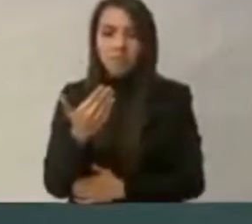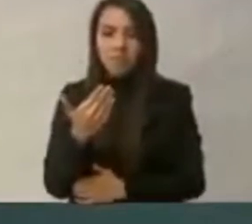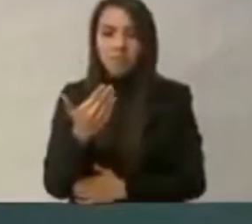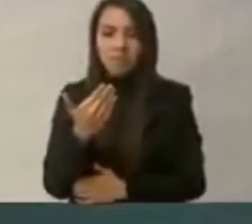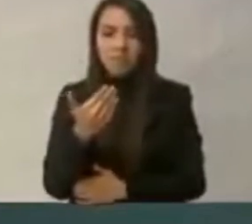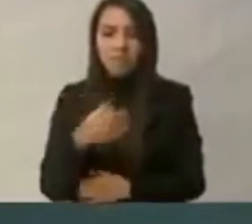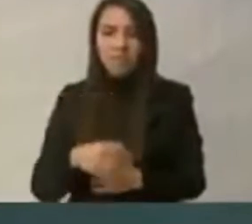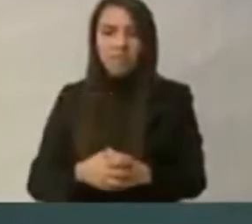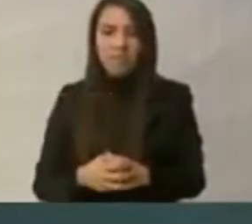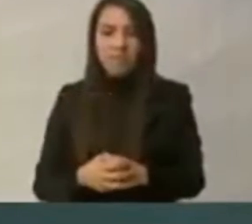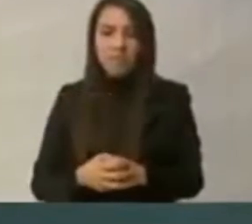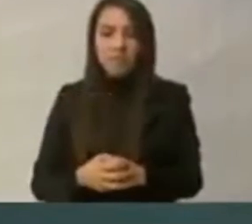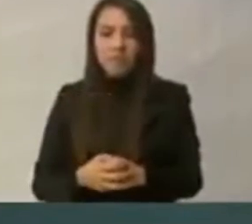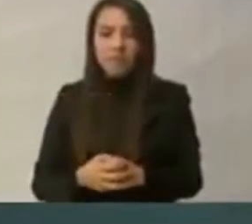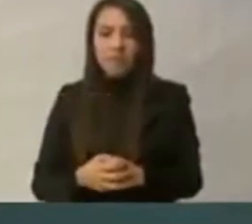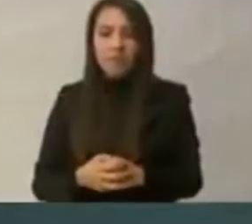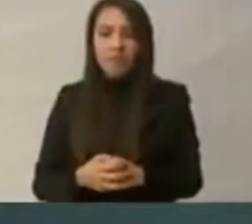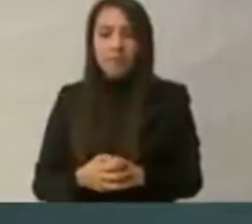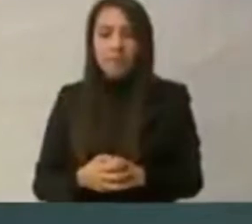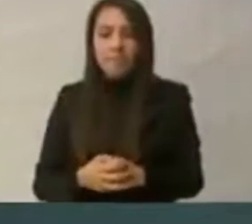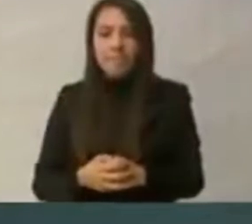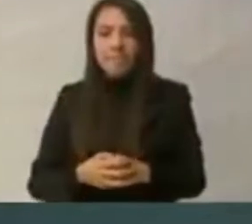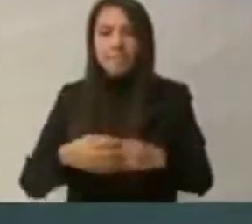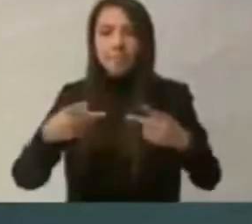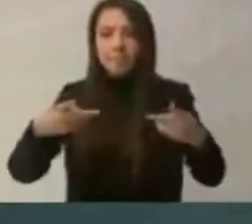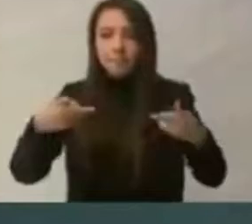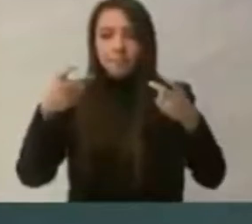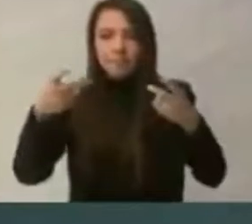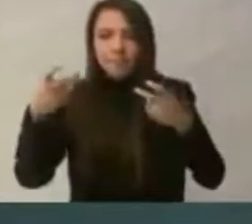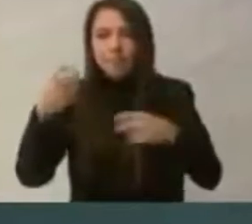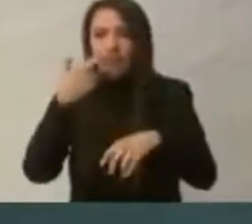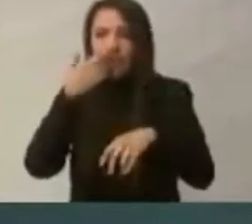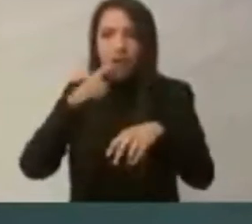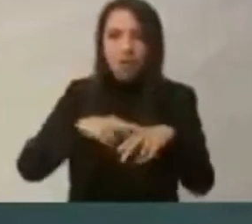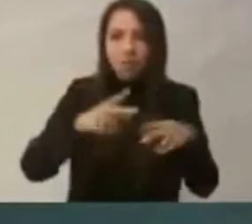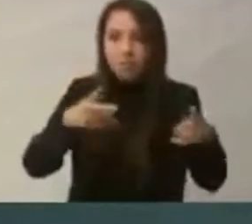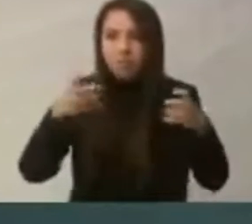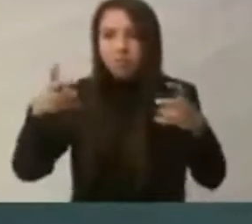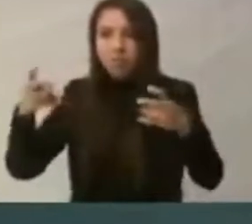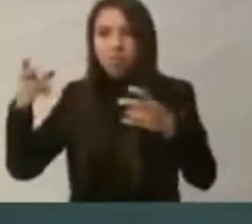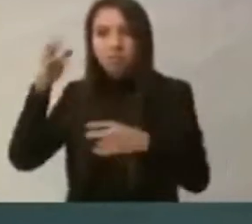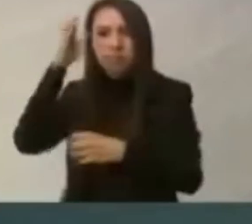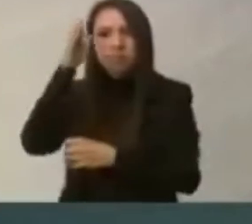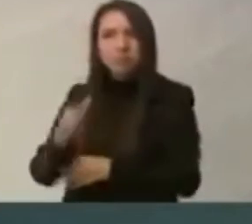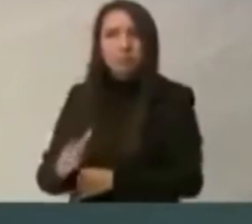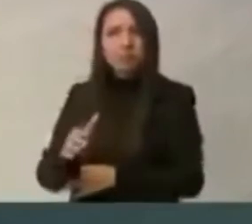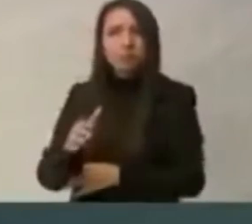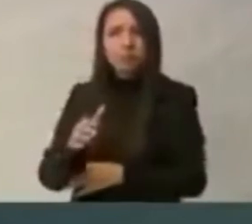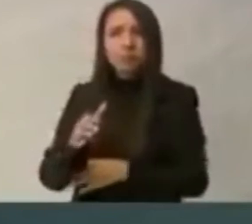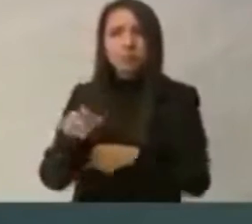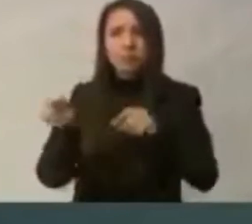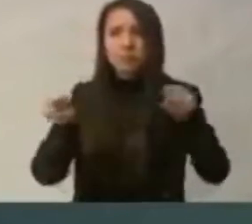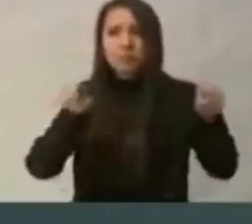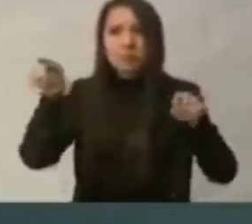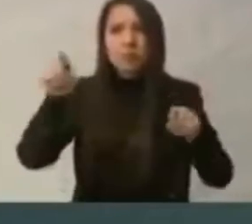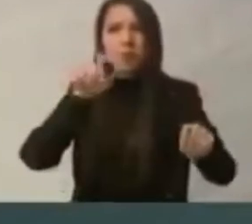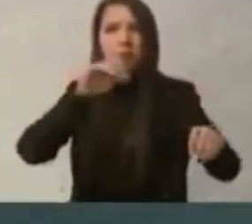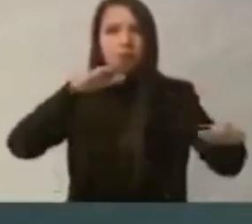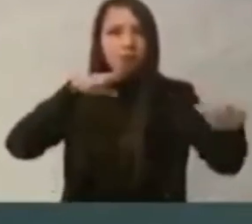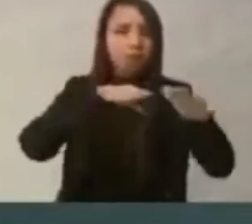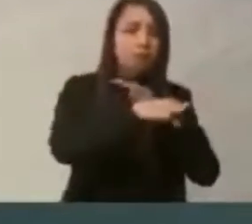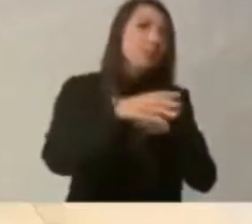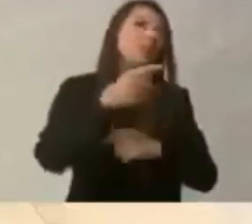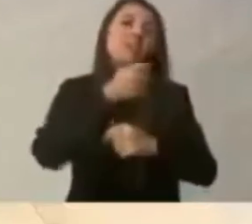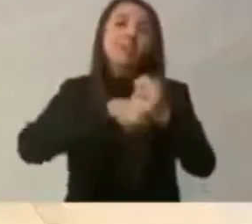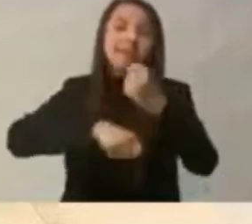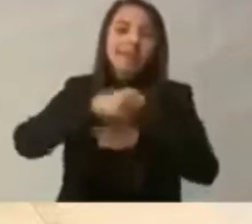han habido asaltos masivos a tiendas, a